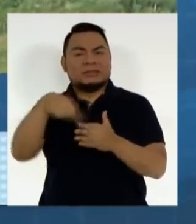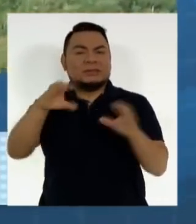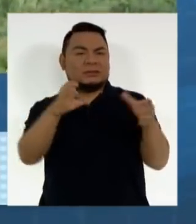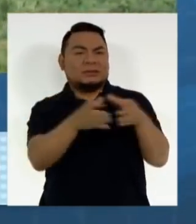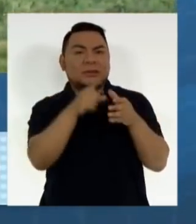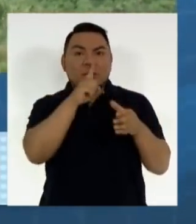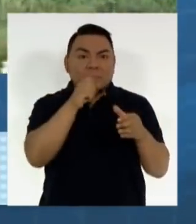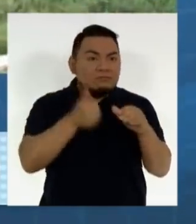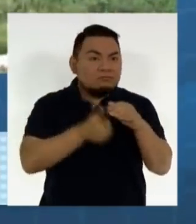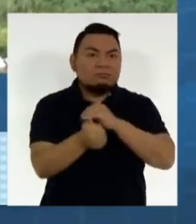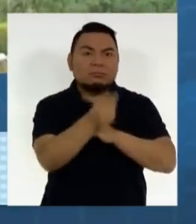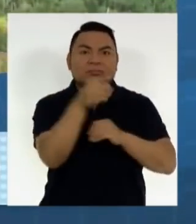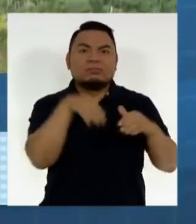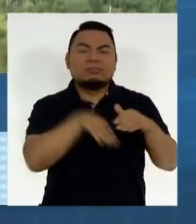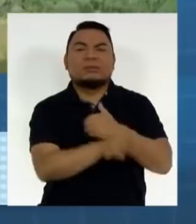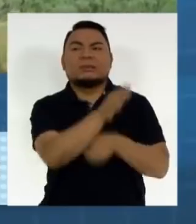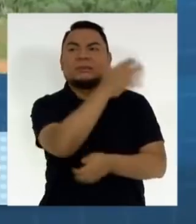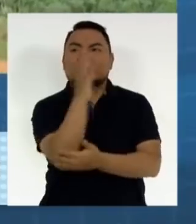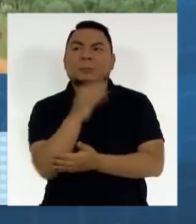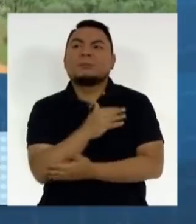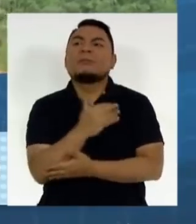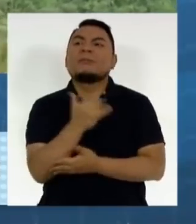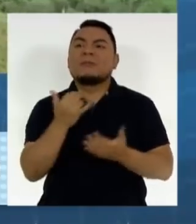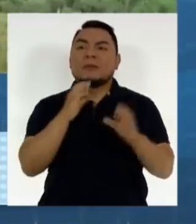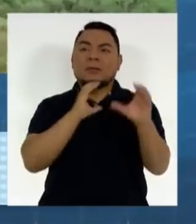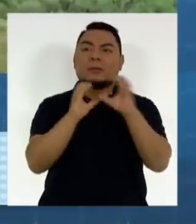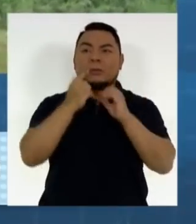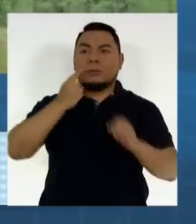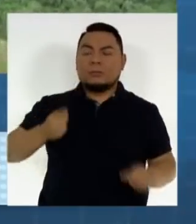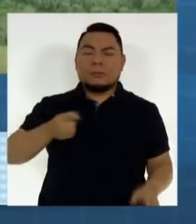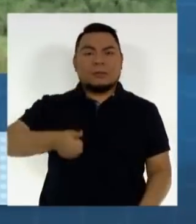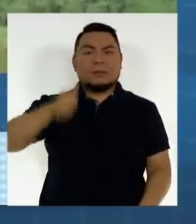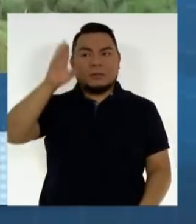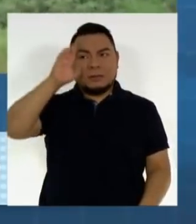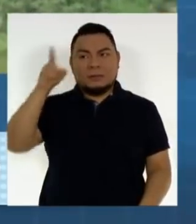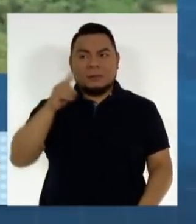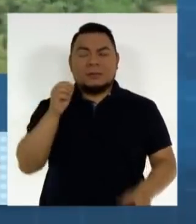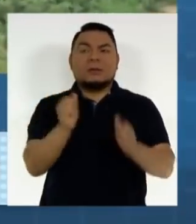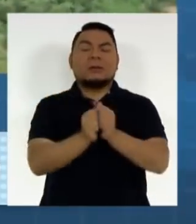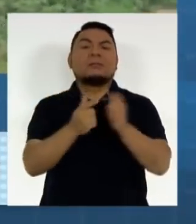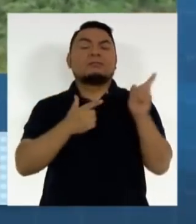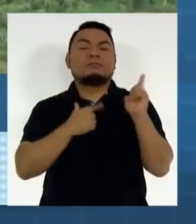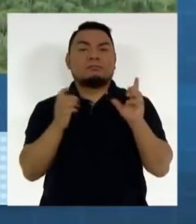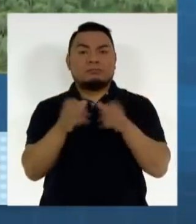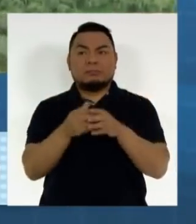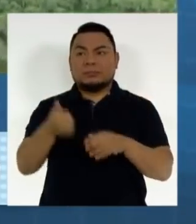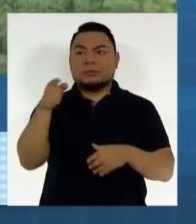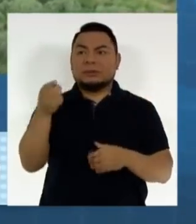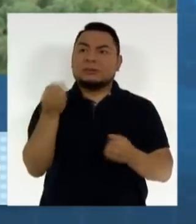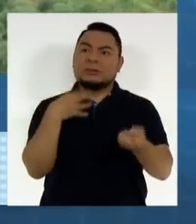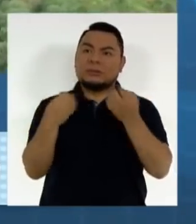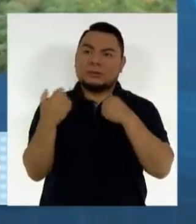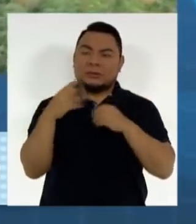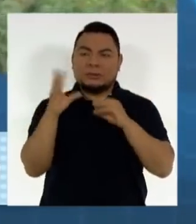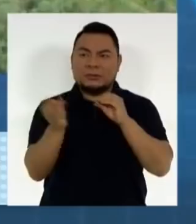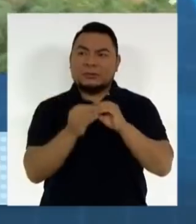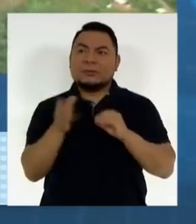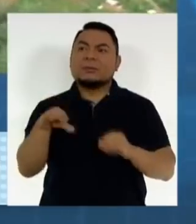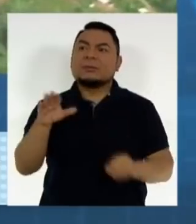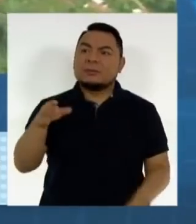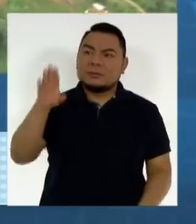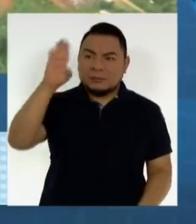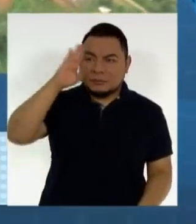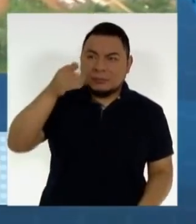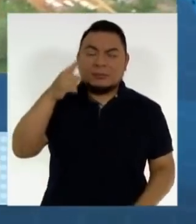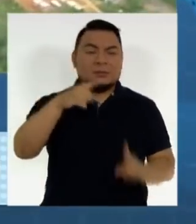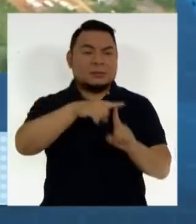fuerzas criminales. Así que vamos a conversar entonces con el general Astudillo, jefe del Comando Conjunto de las Fuerzas Armadas, para que nos dé algunos detalles adicionales. General Astudillo, estamos